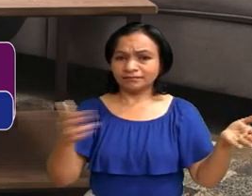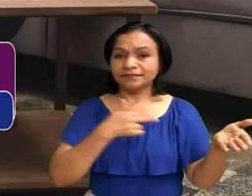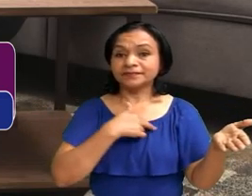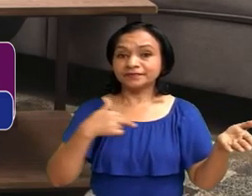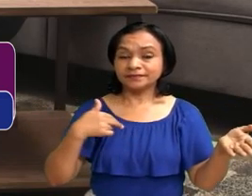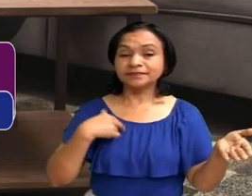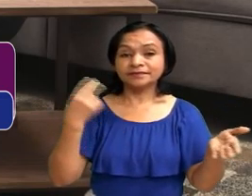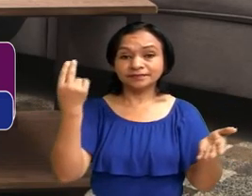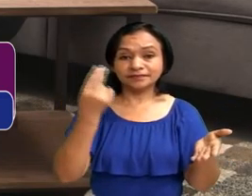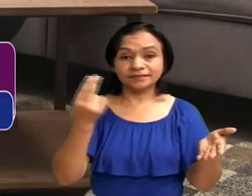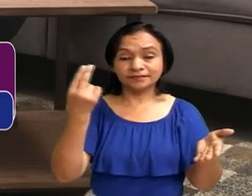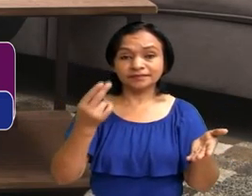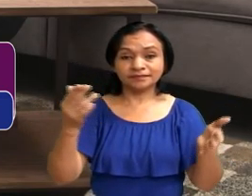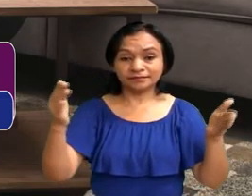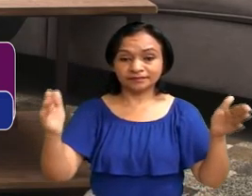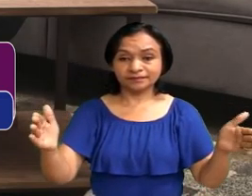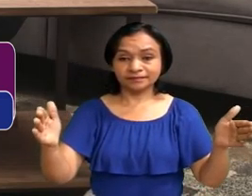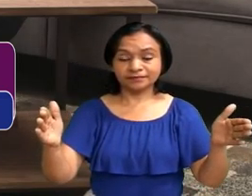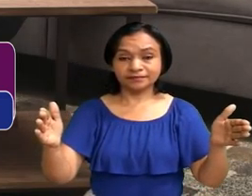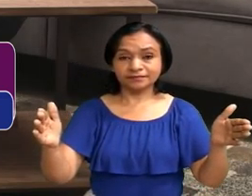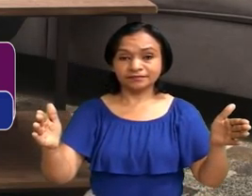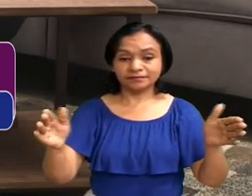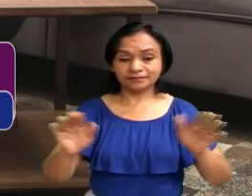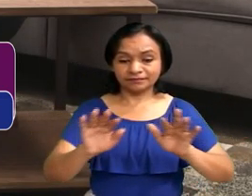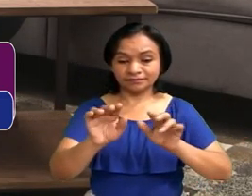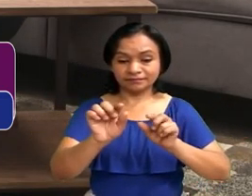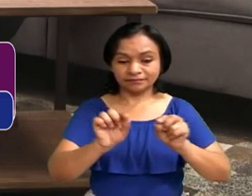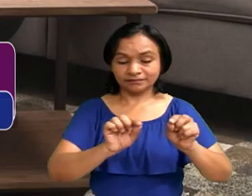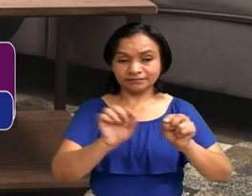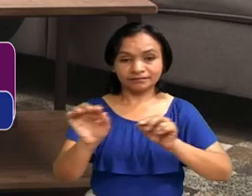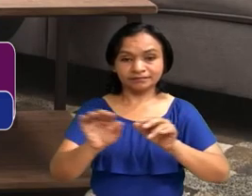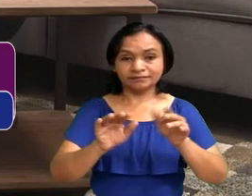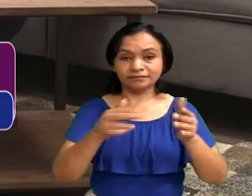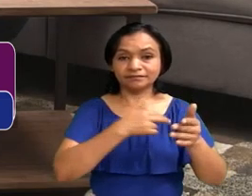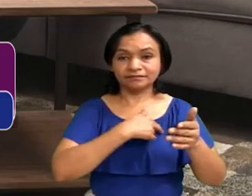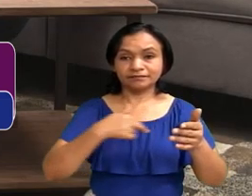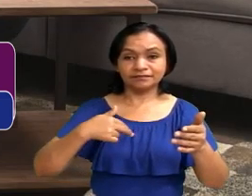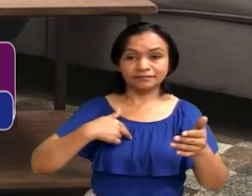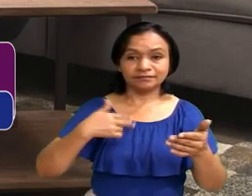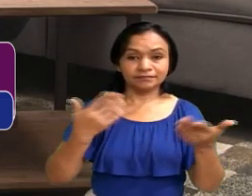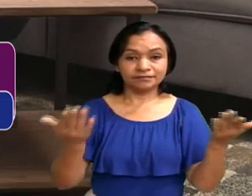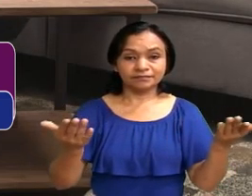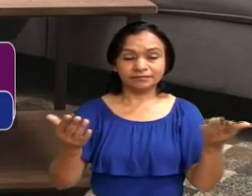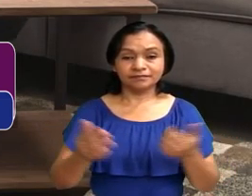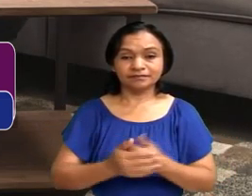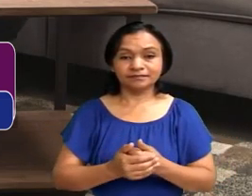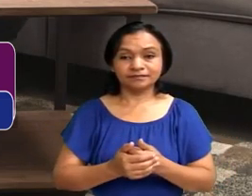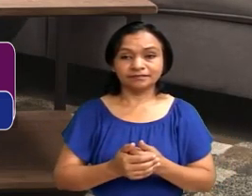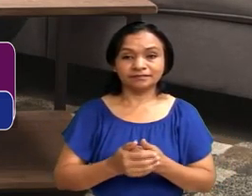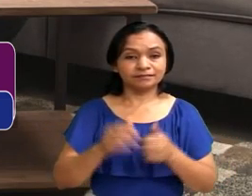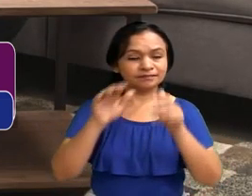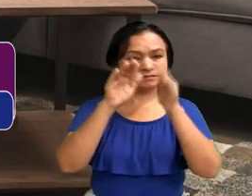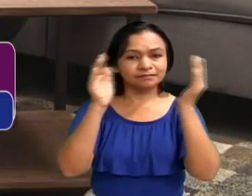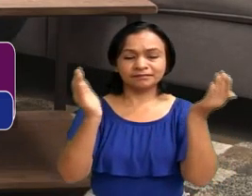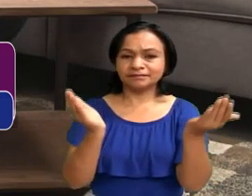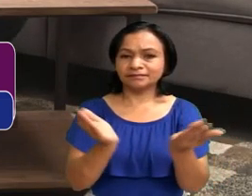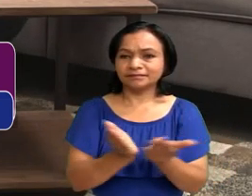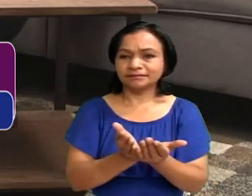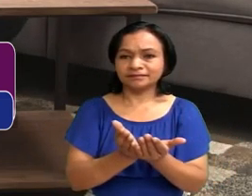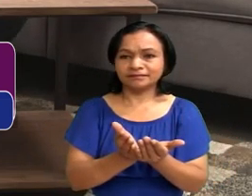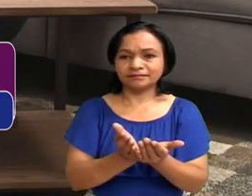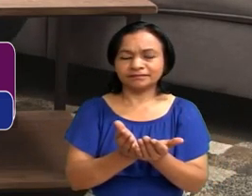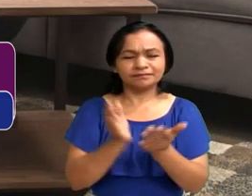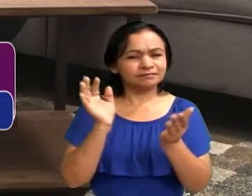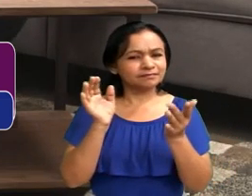también se suministró una consola donde tienen el control como lo hacen a nivel digital de todo el sistema. A nivel mundial, con la tecnología